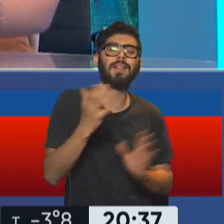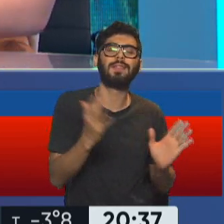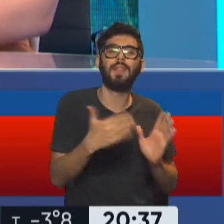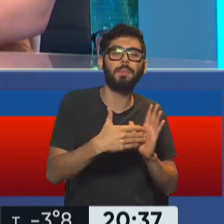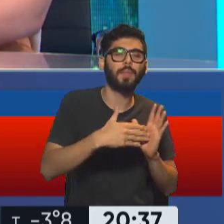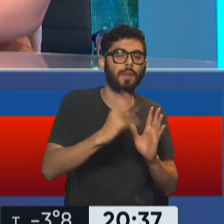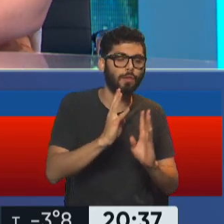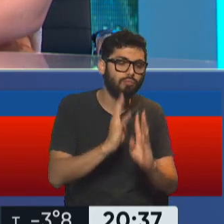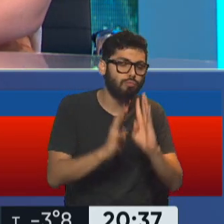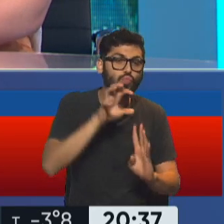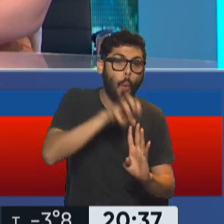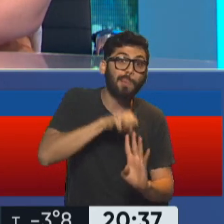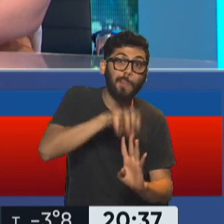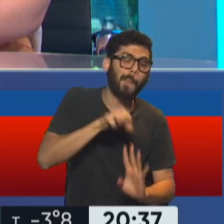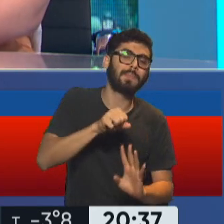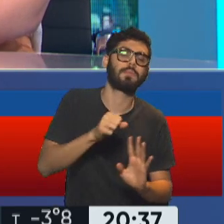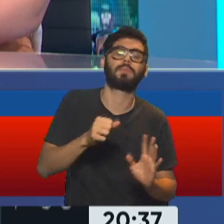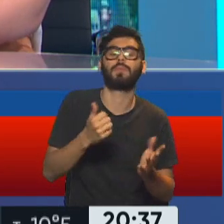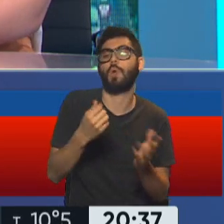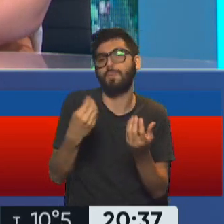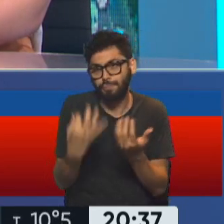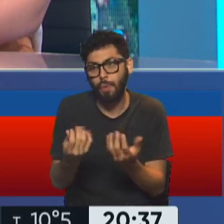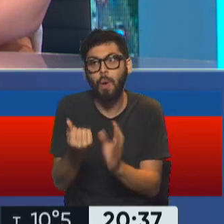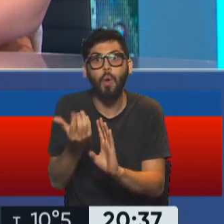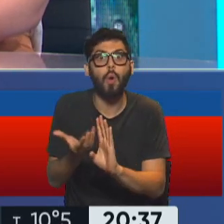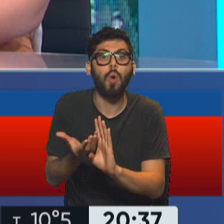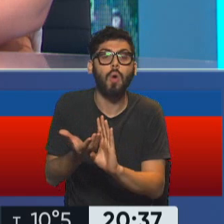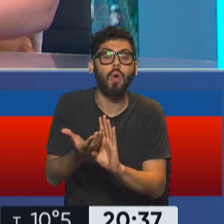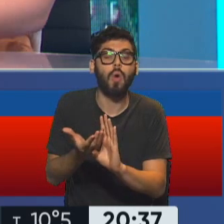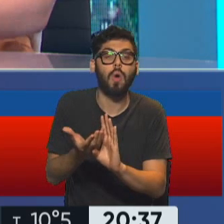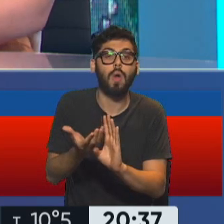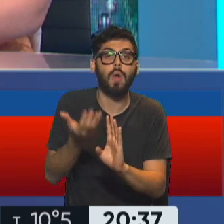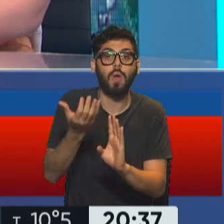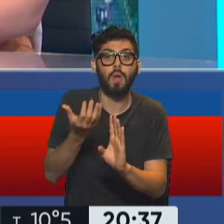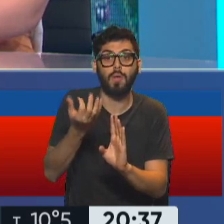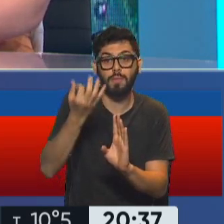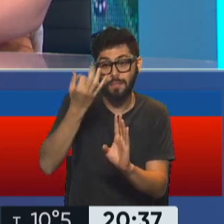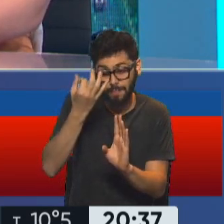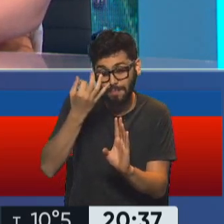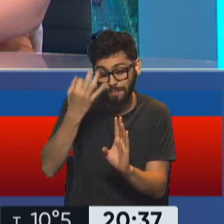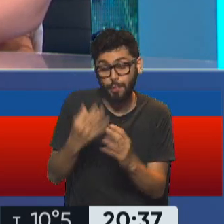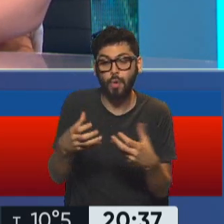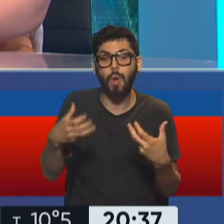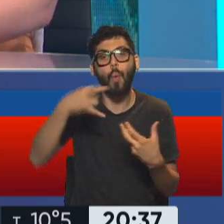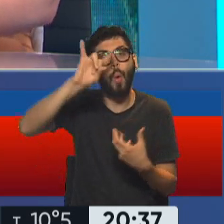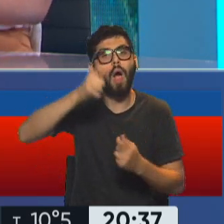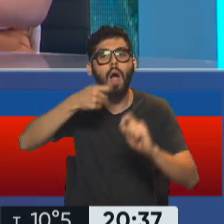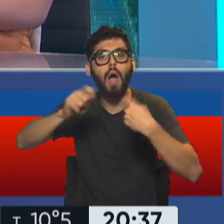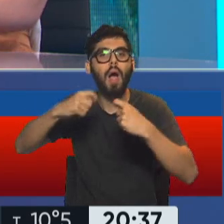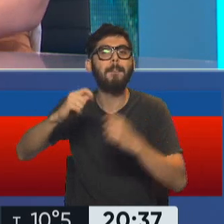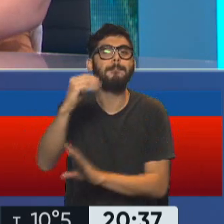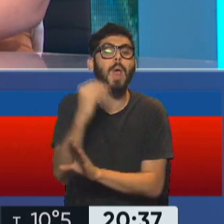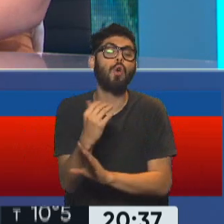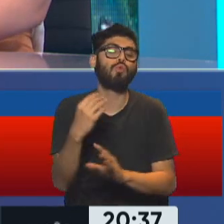varios factores para tratar de explicar por qué hay una falta, una disminución, mejor dicho, de la oferta de Hacienda. Entonces,